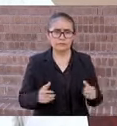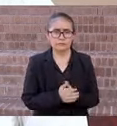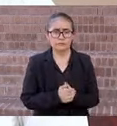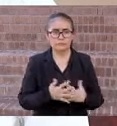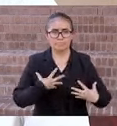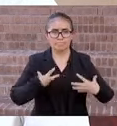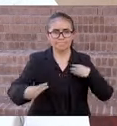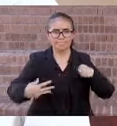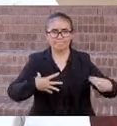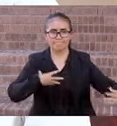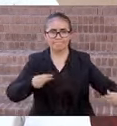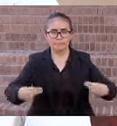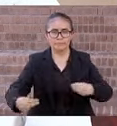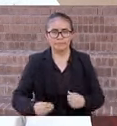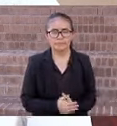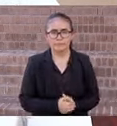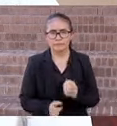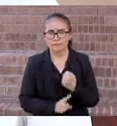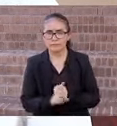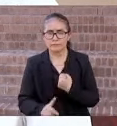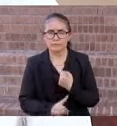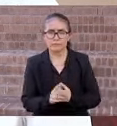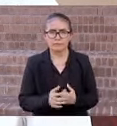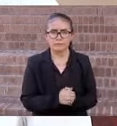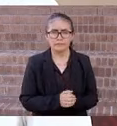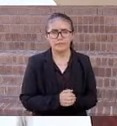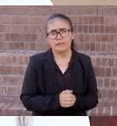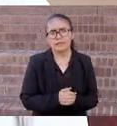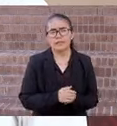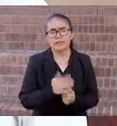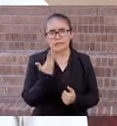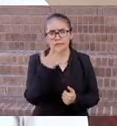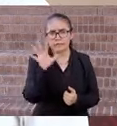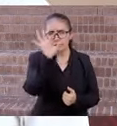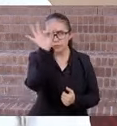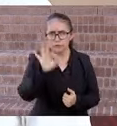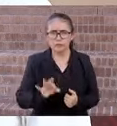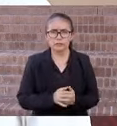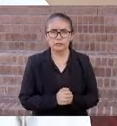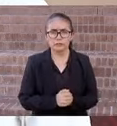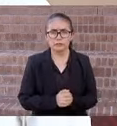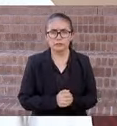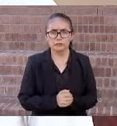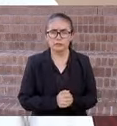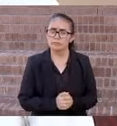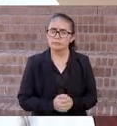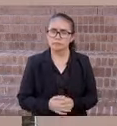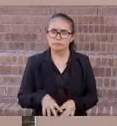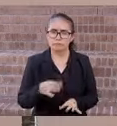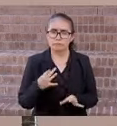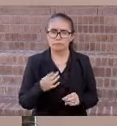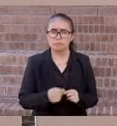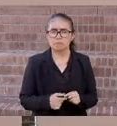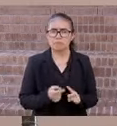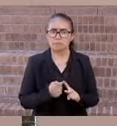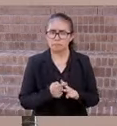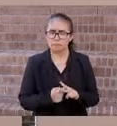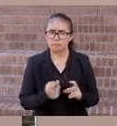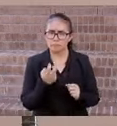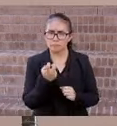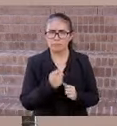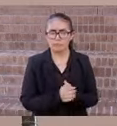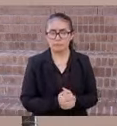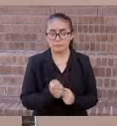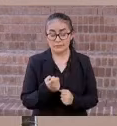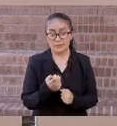pandemia en más del 10% en términos reales este